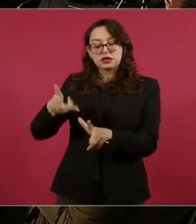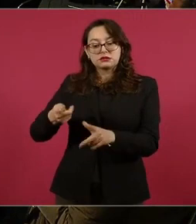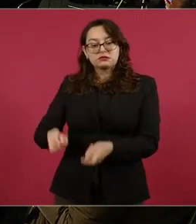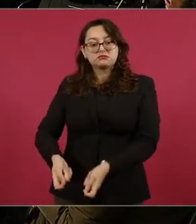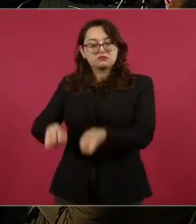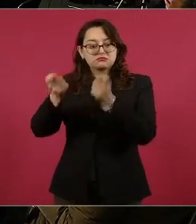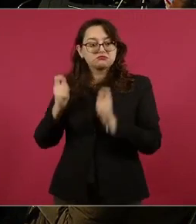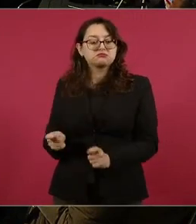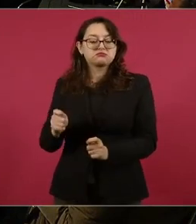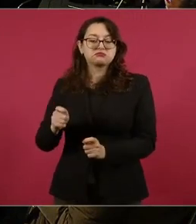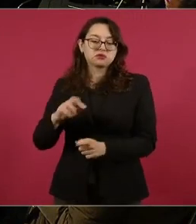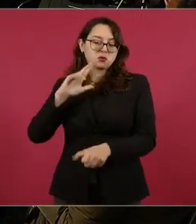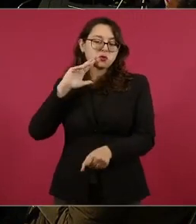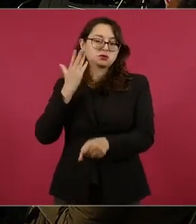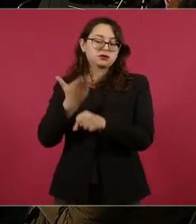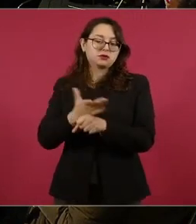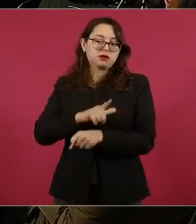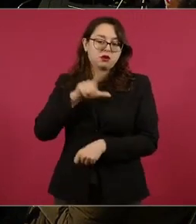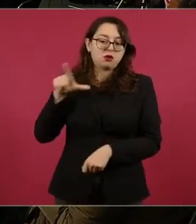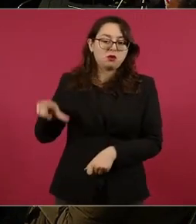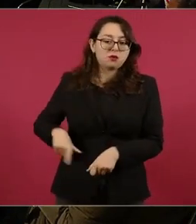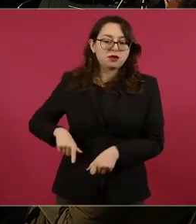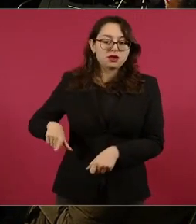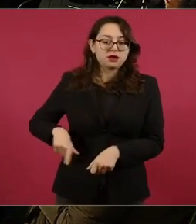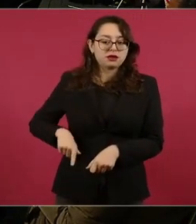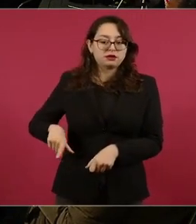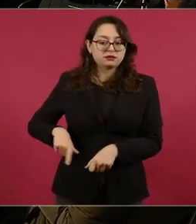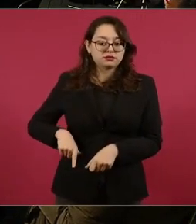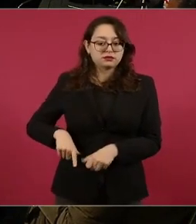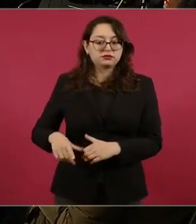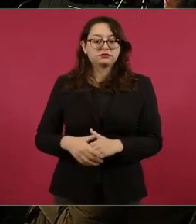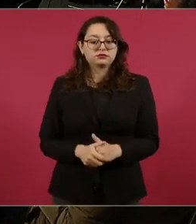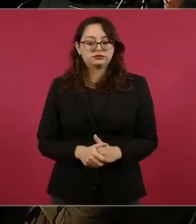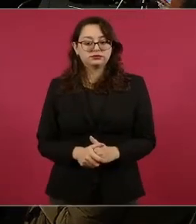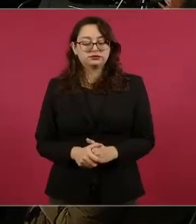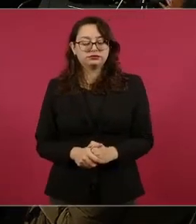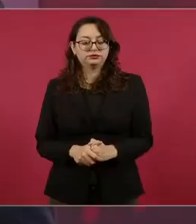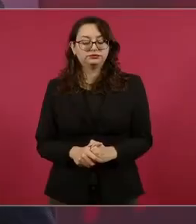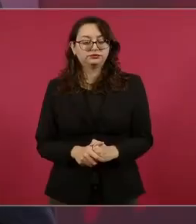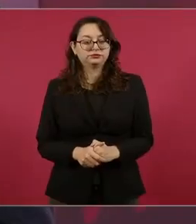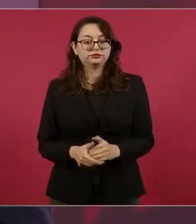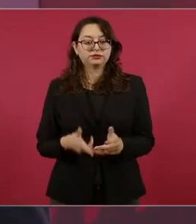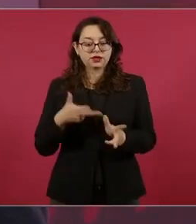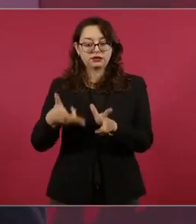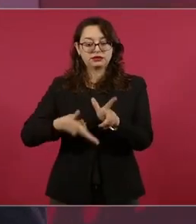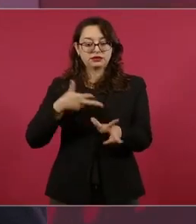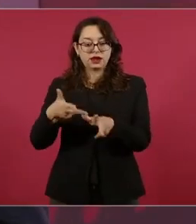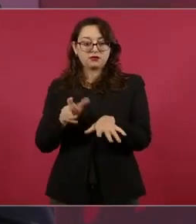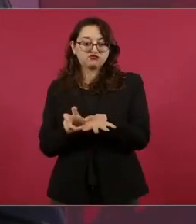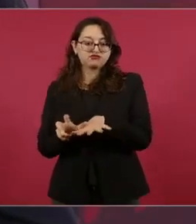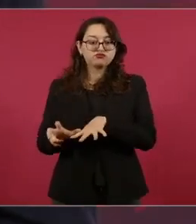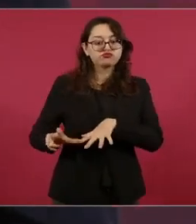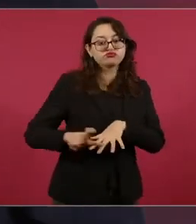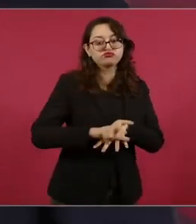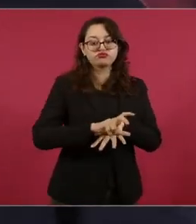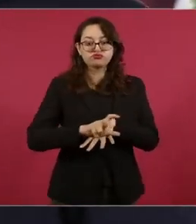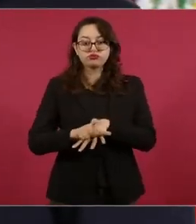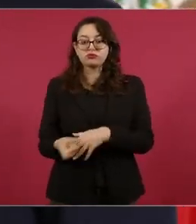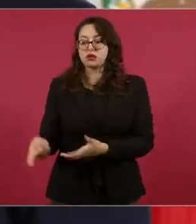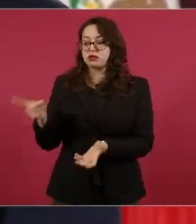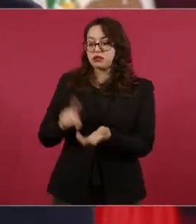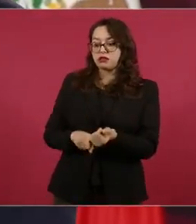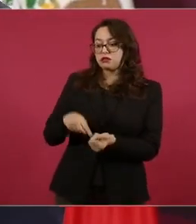tren Maya ya es una operación del Estado a